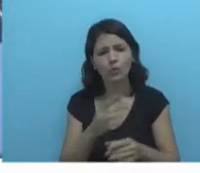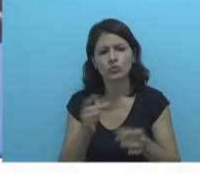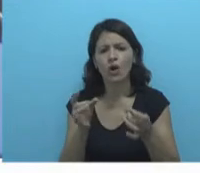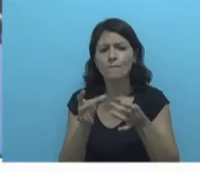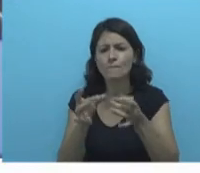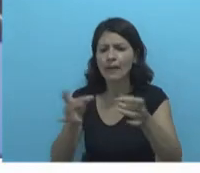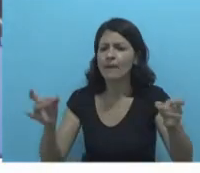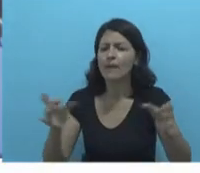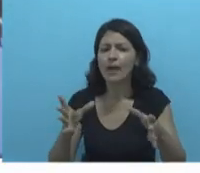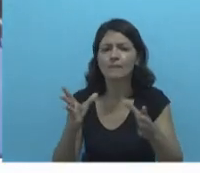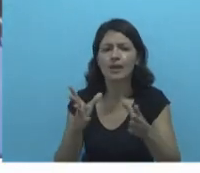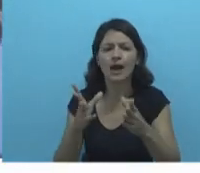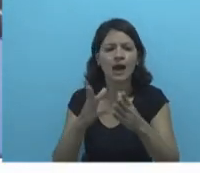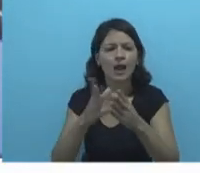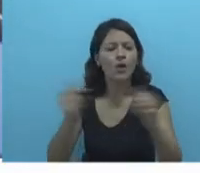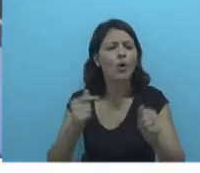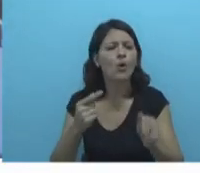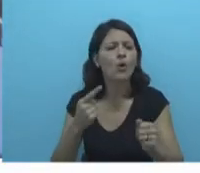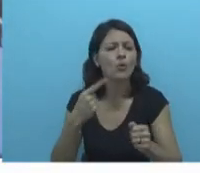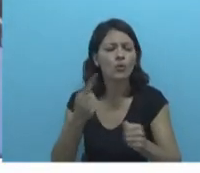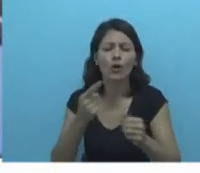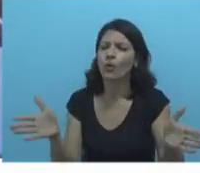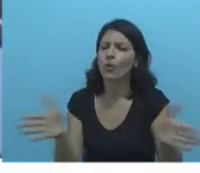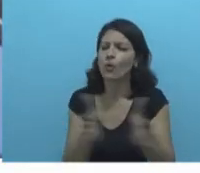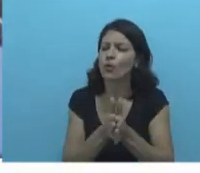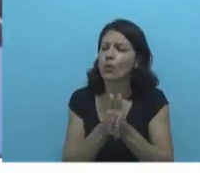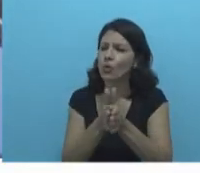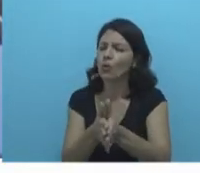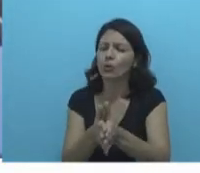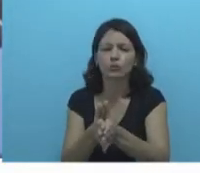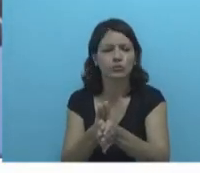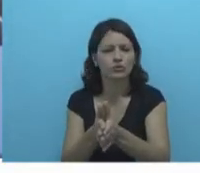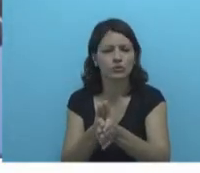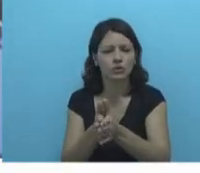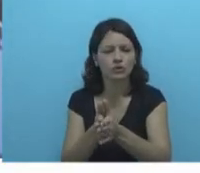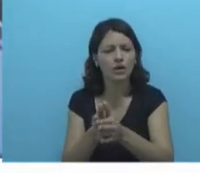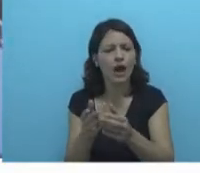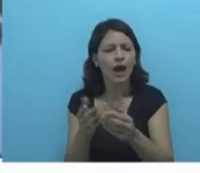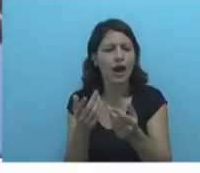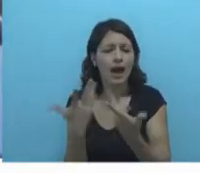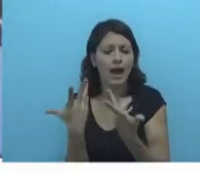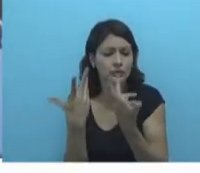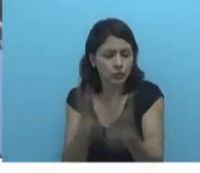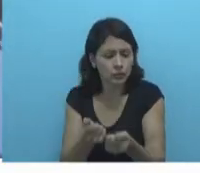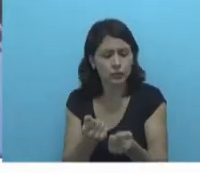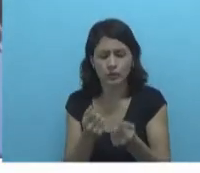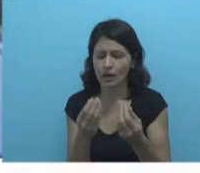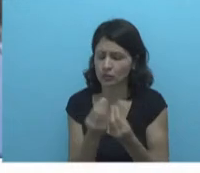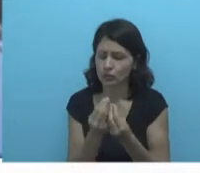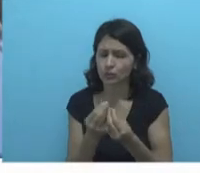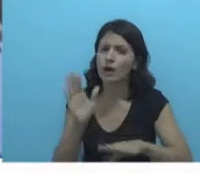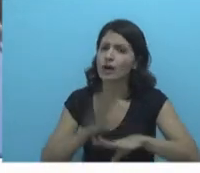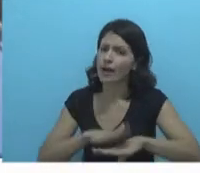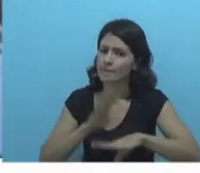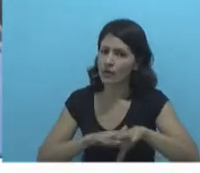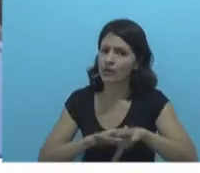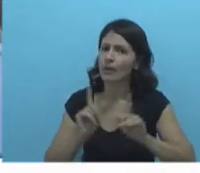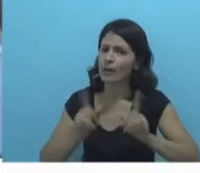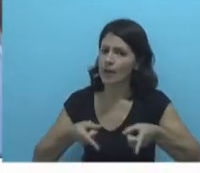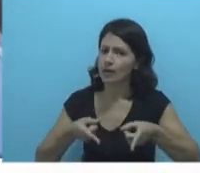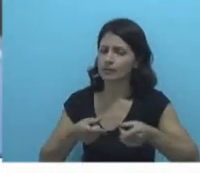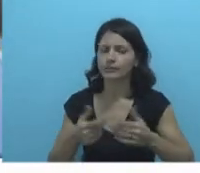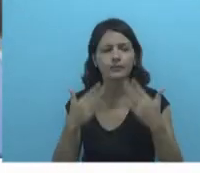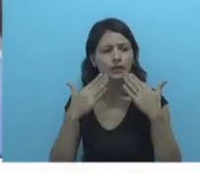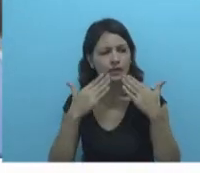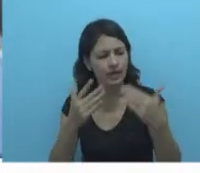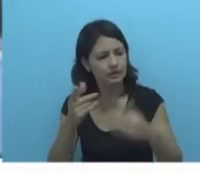la vamos a superar todos juntos, todas juntas, pero principalmente con mucha solidaridad y responsabilidad. Así que